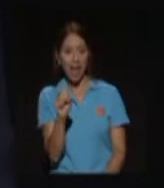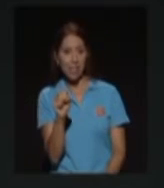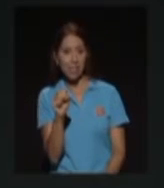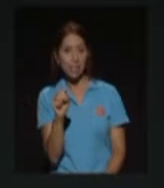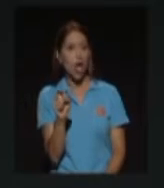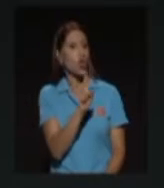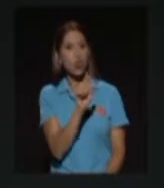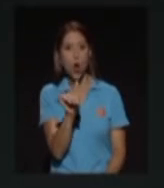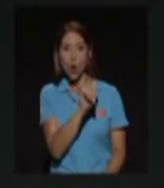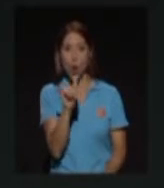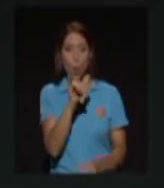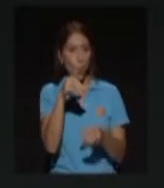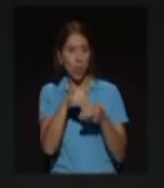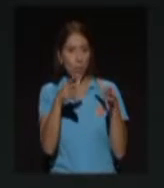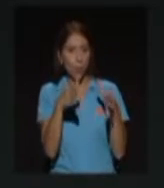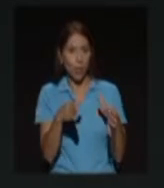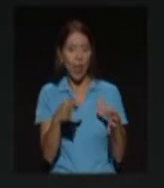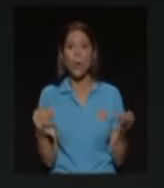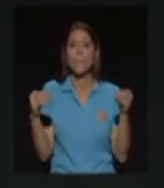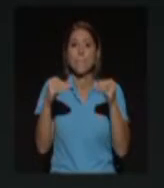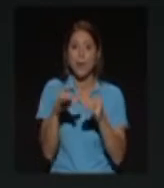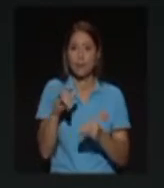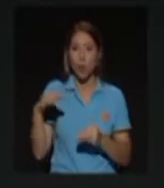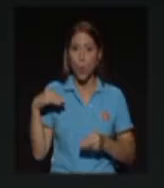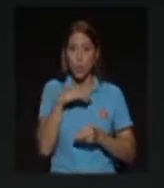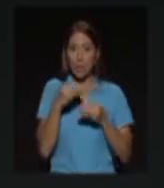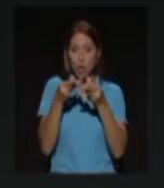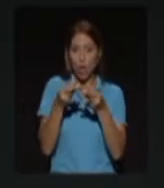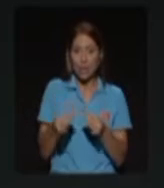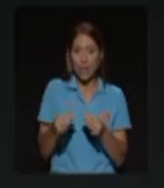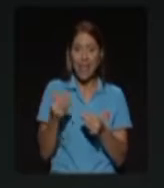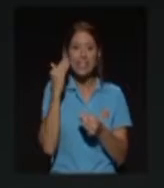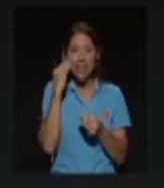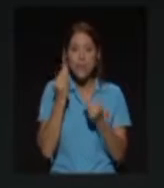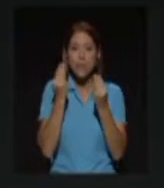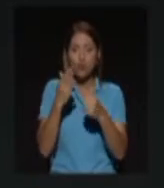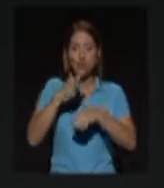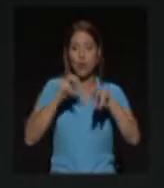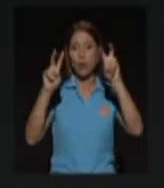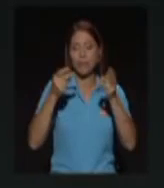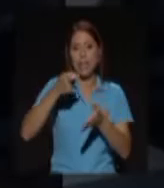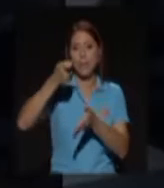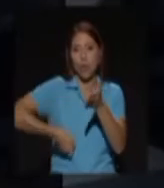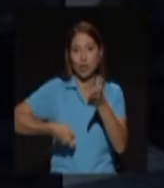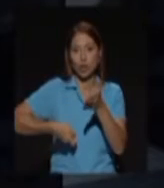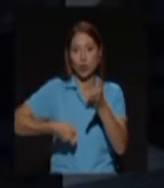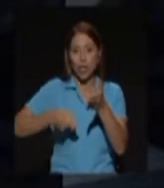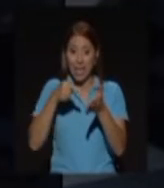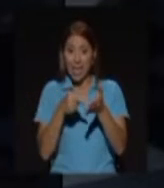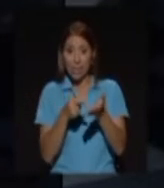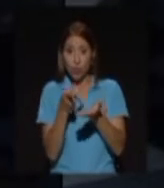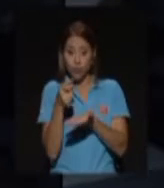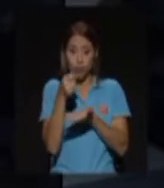como diputado tanto, pero más como ministro de Hacienda, sabe un poco de esos impuestos y de lo poquito que alcanzan